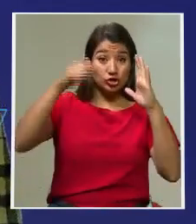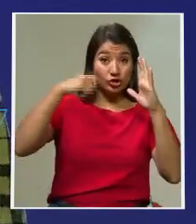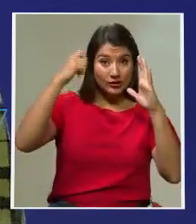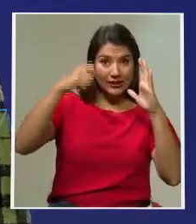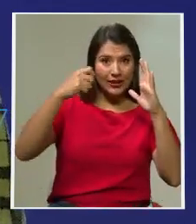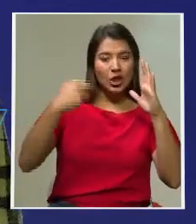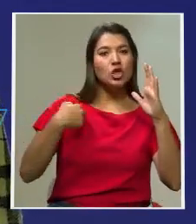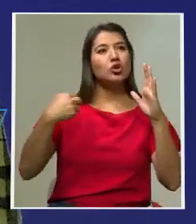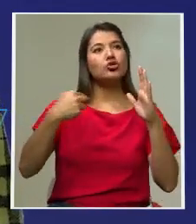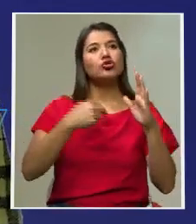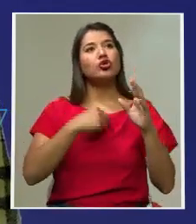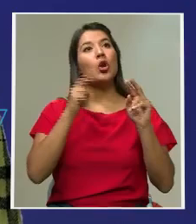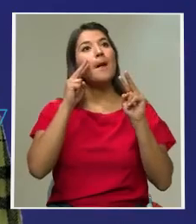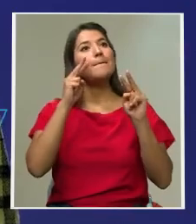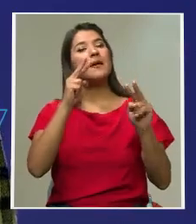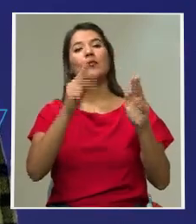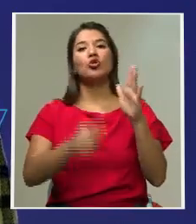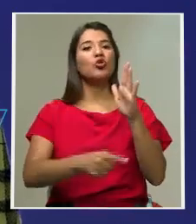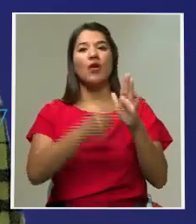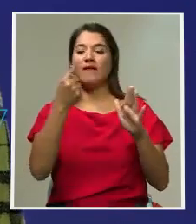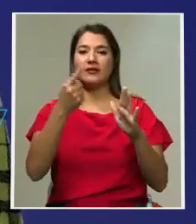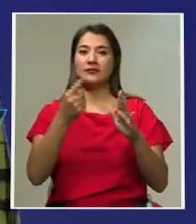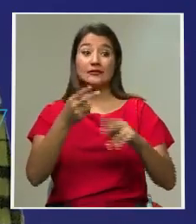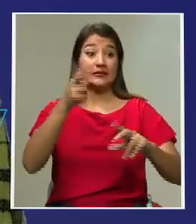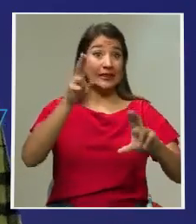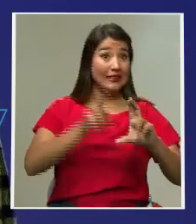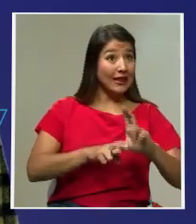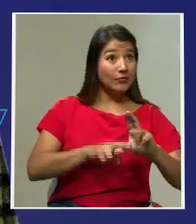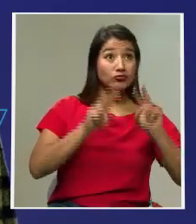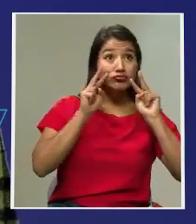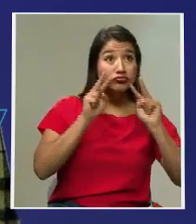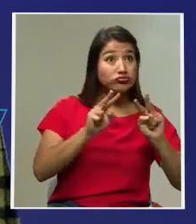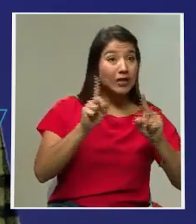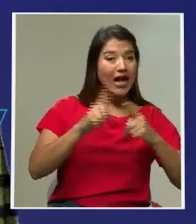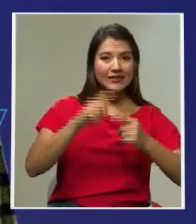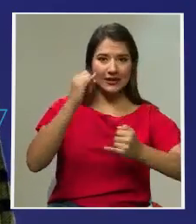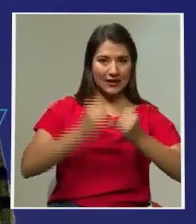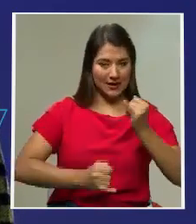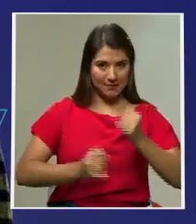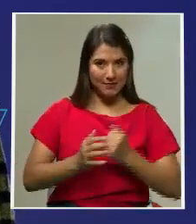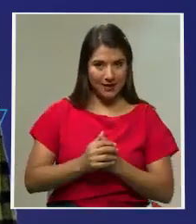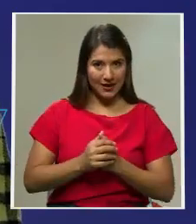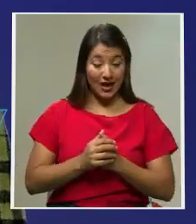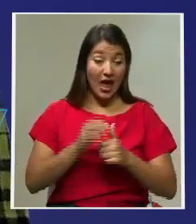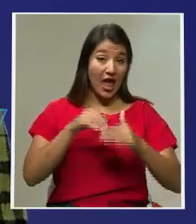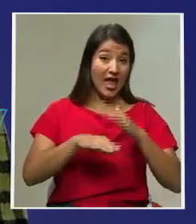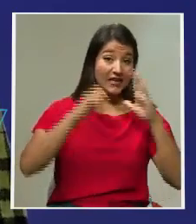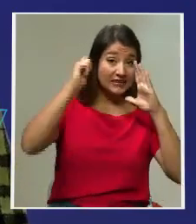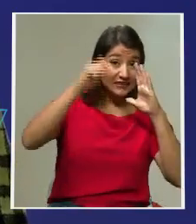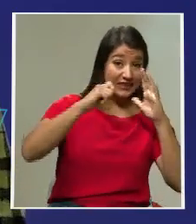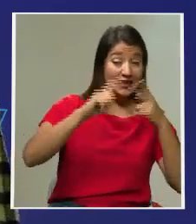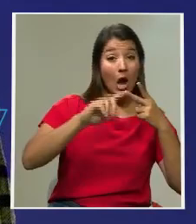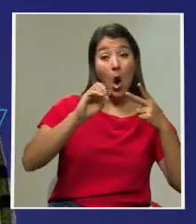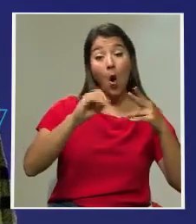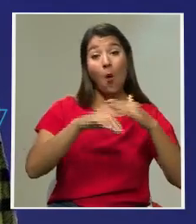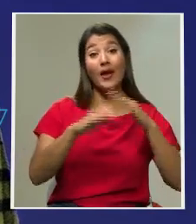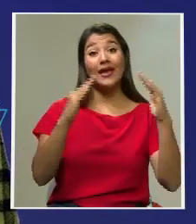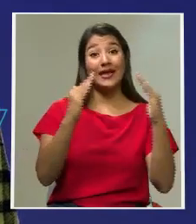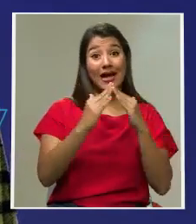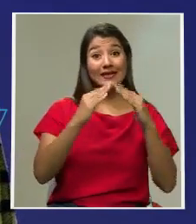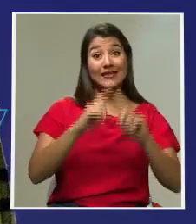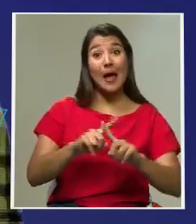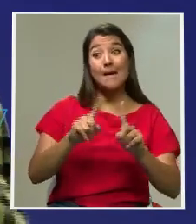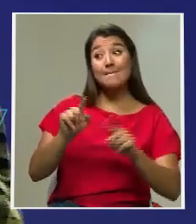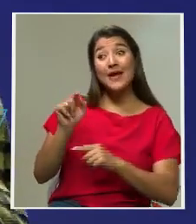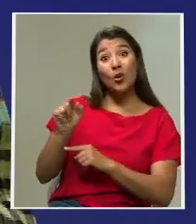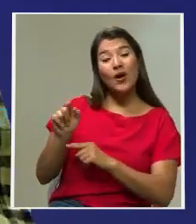solo bloque la película, ¿verdad? Ya sea en el cine o en la casa, lo que el streaming permite, al igual que los